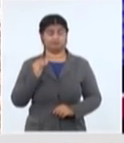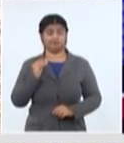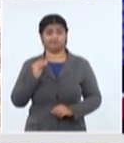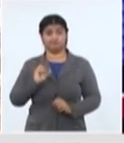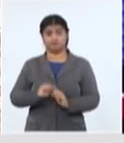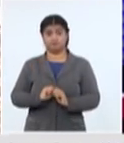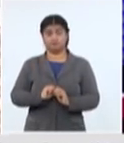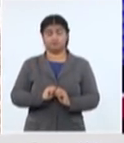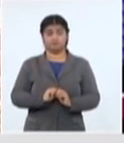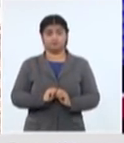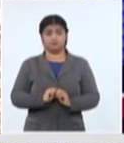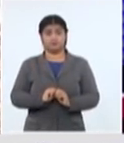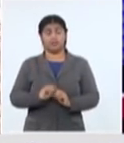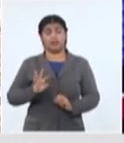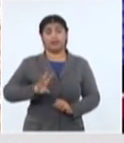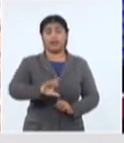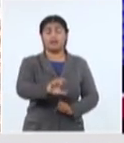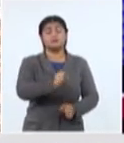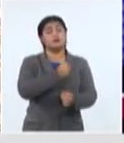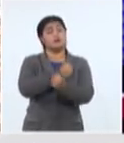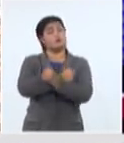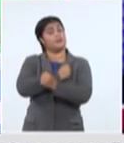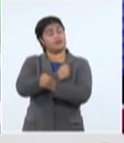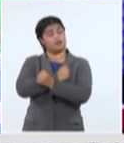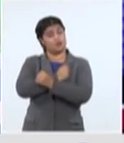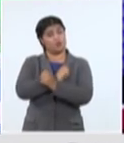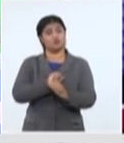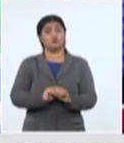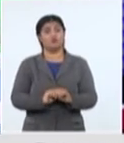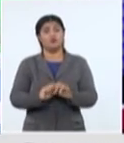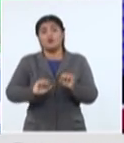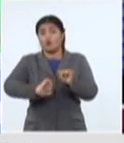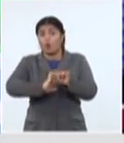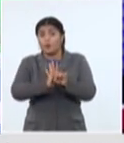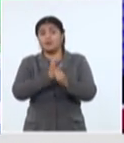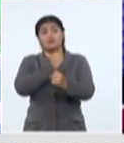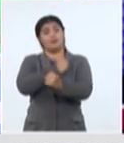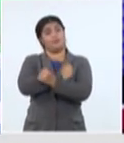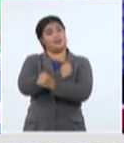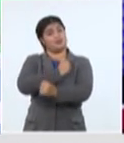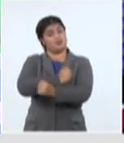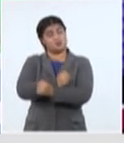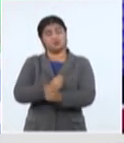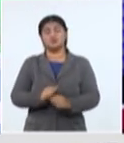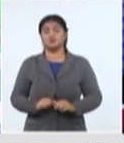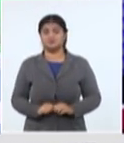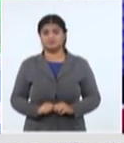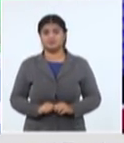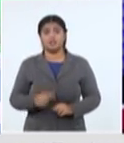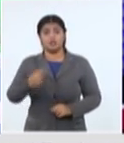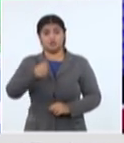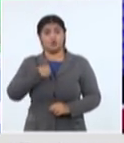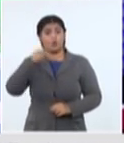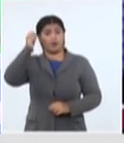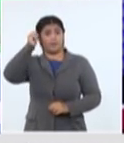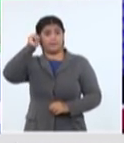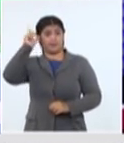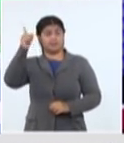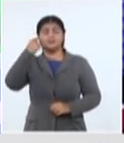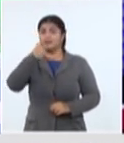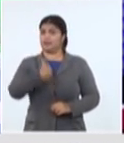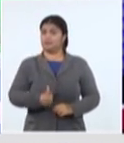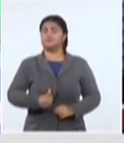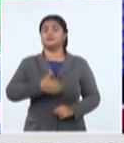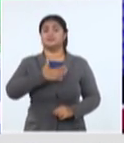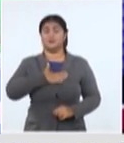oncológicos también se evidencian. Seguro. Bueno, en el plano personal también ha sido una experiencia